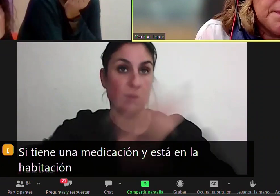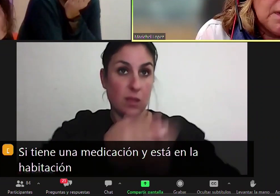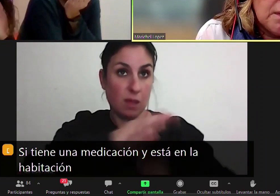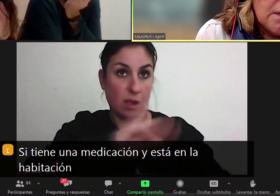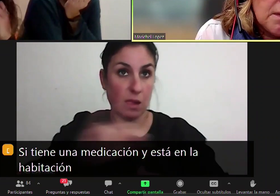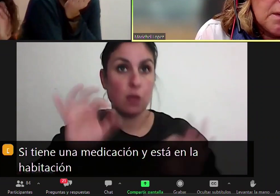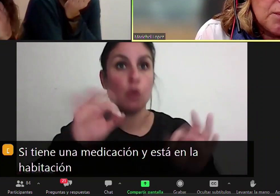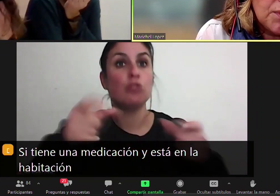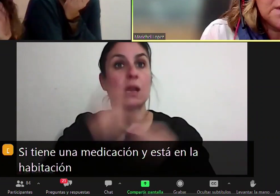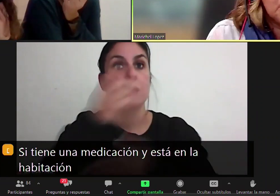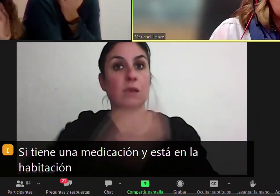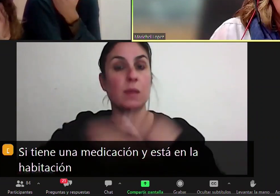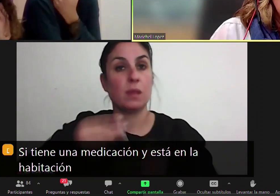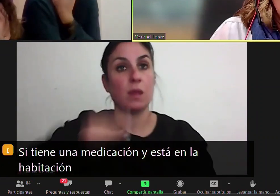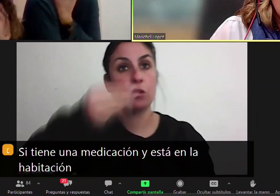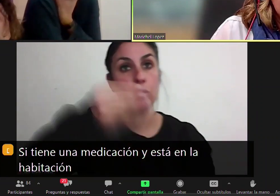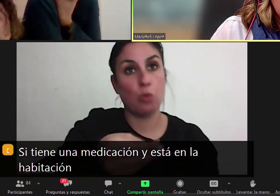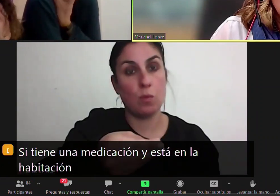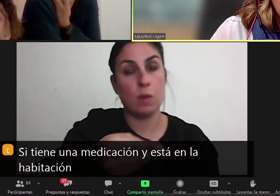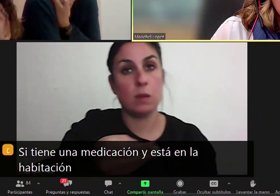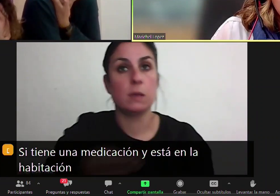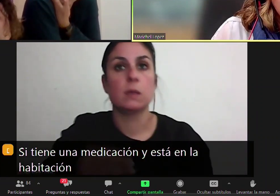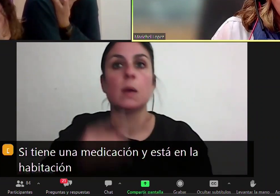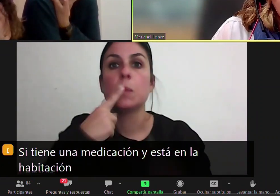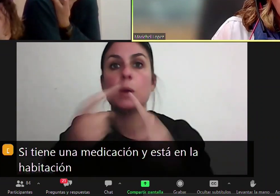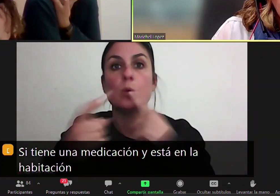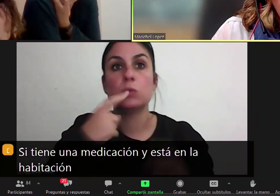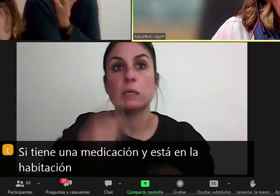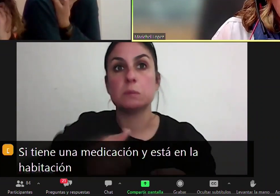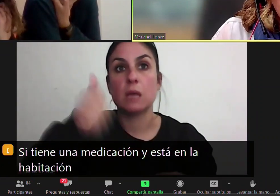Vale. Pues de momento no veo más preguntas.